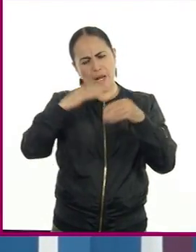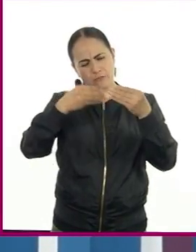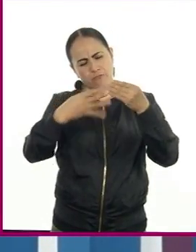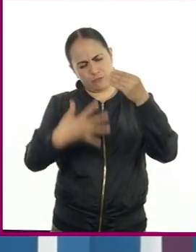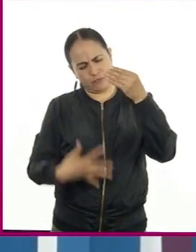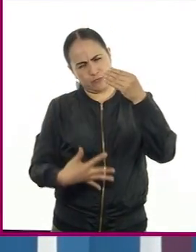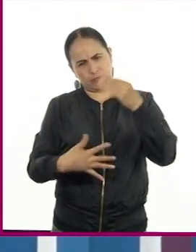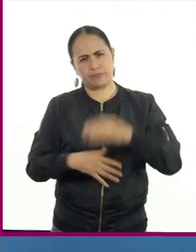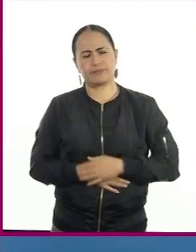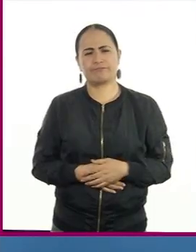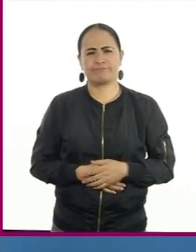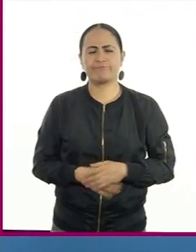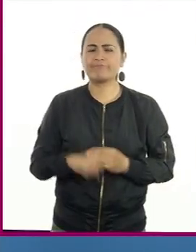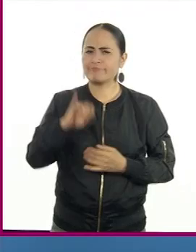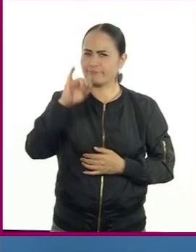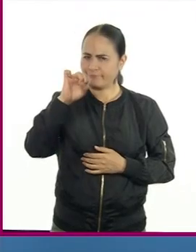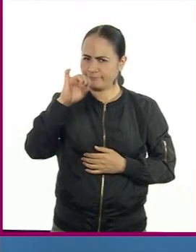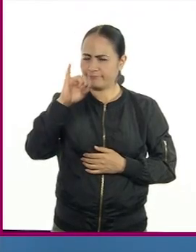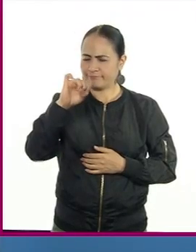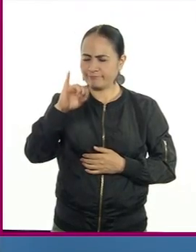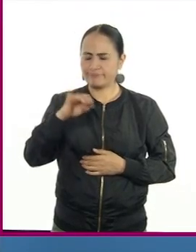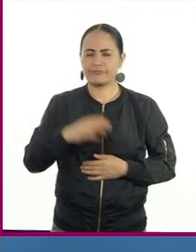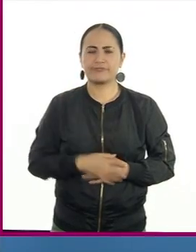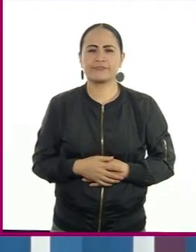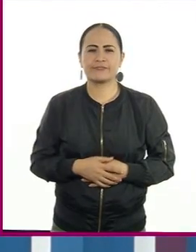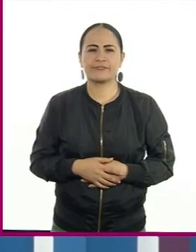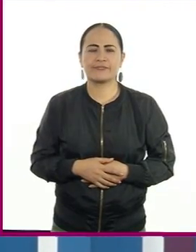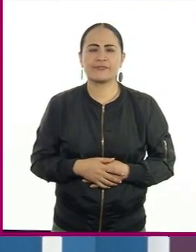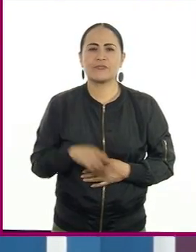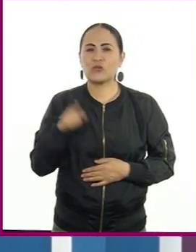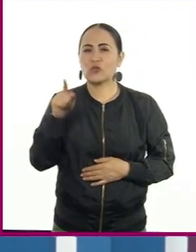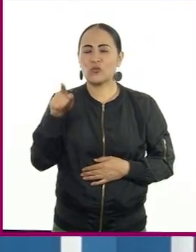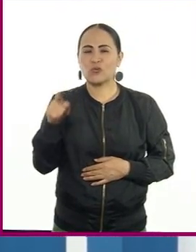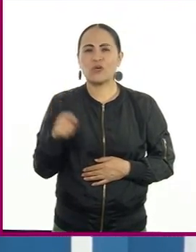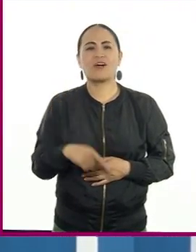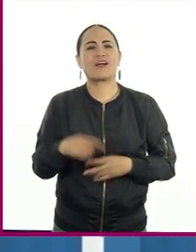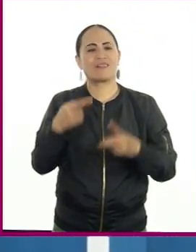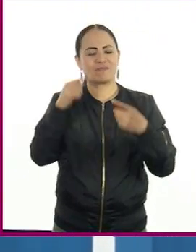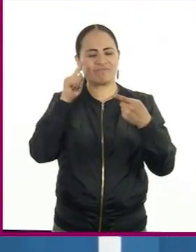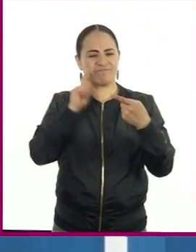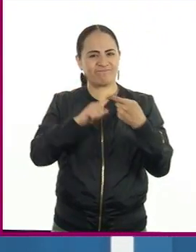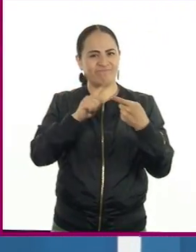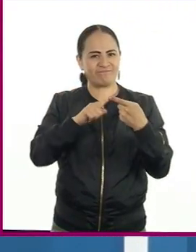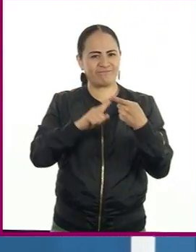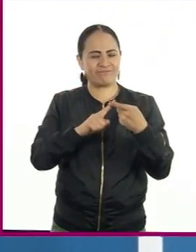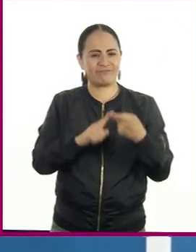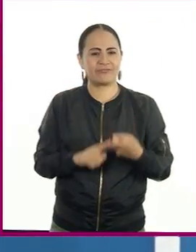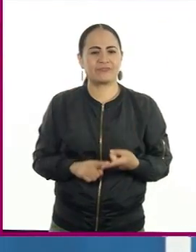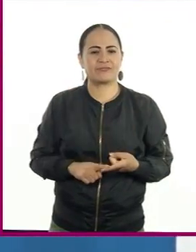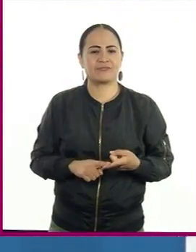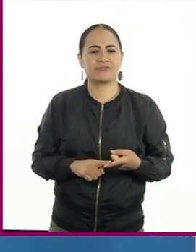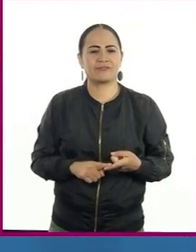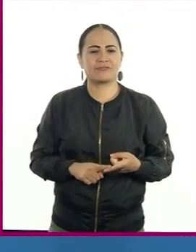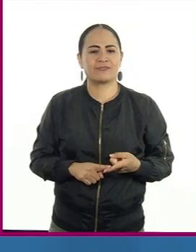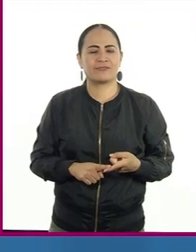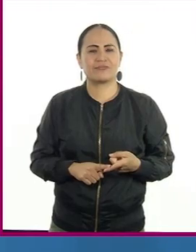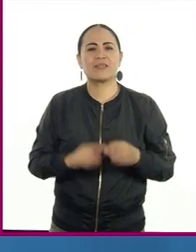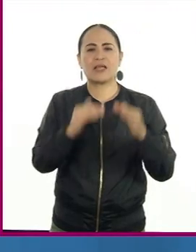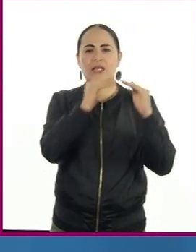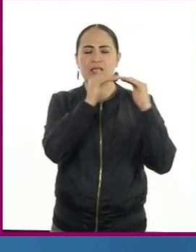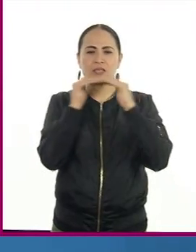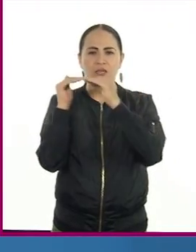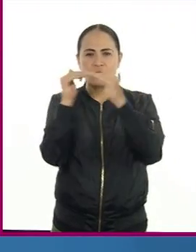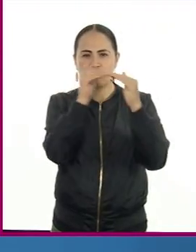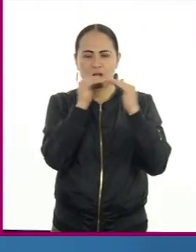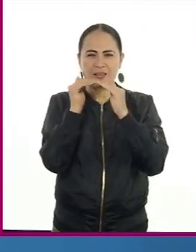Claro, maestra. Con esta intervención acabas de introducir una acepción de la noción de igualdad